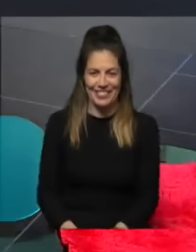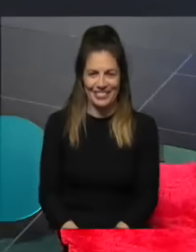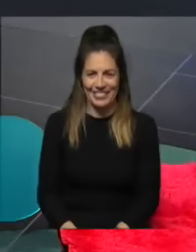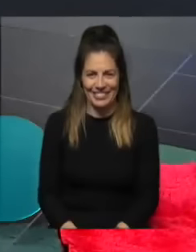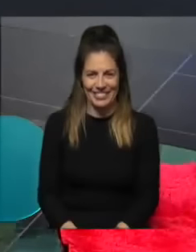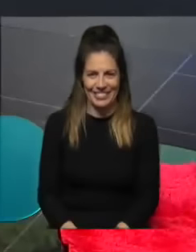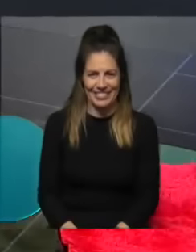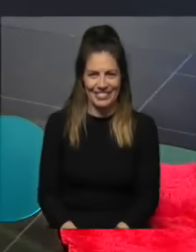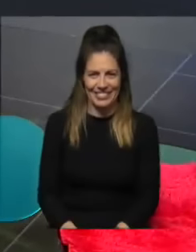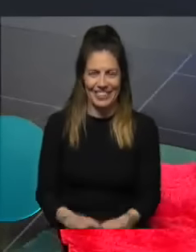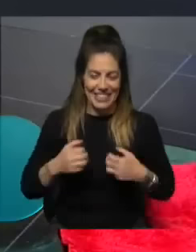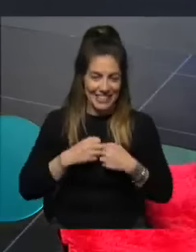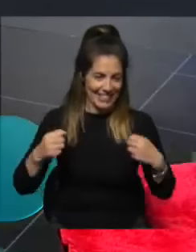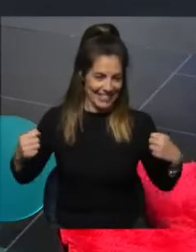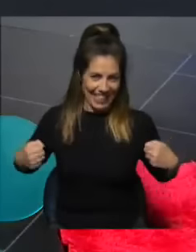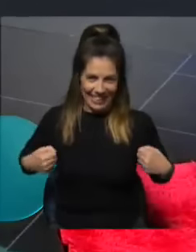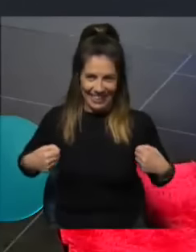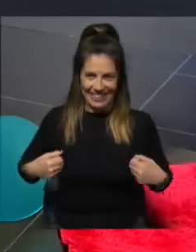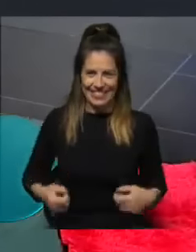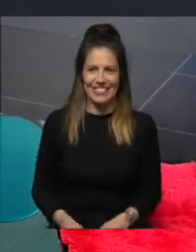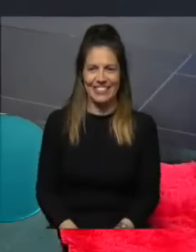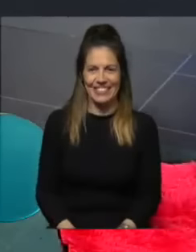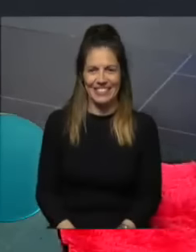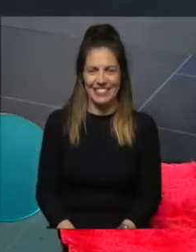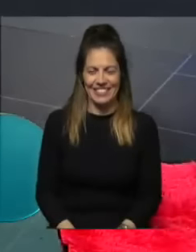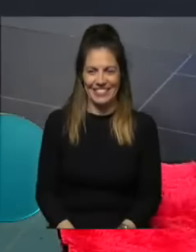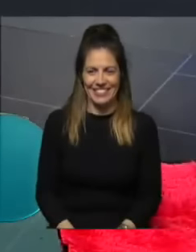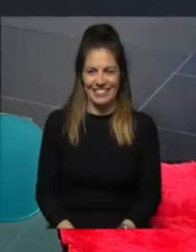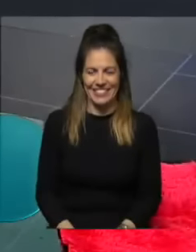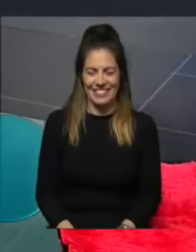por favor. Se desnuda para nosotros, el gran JP.